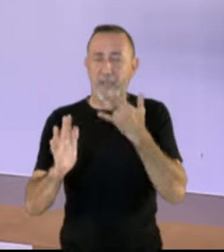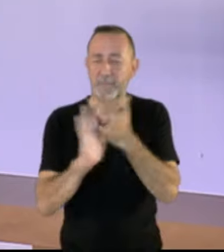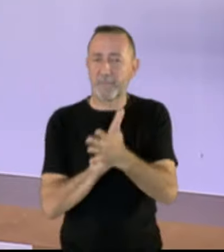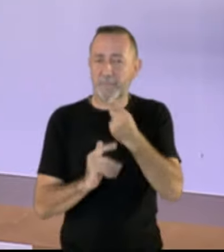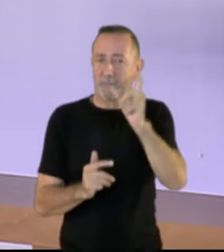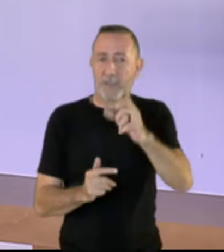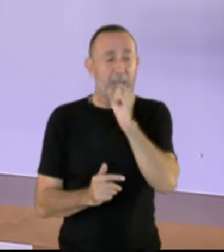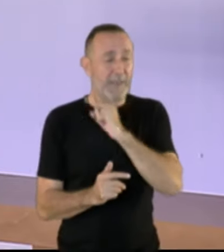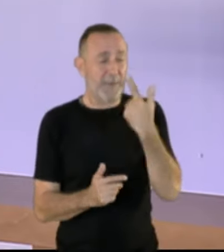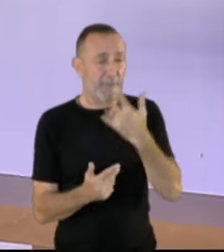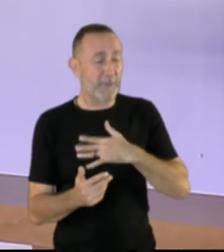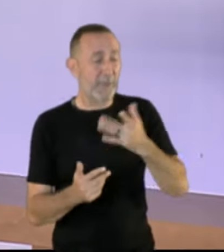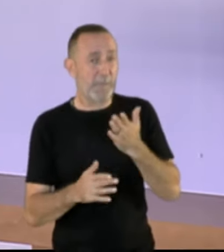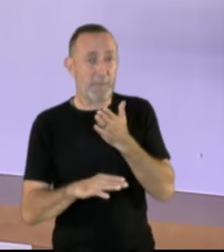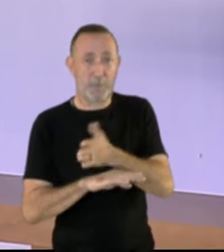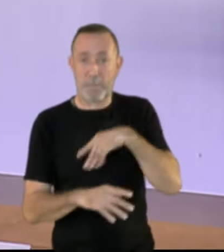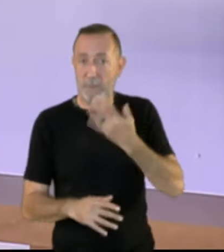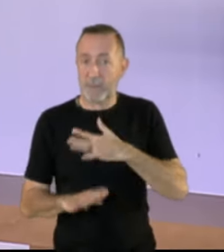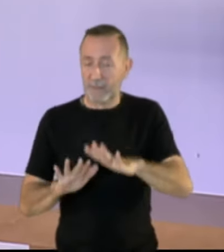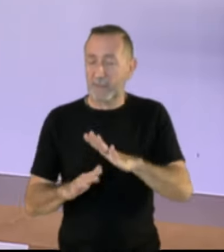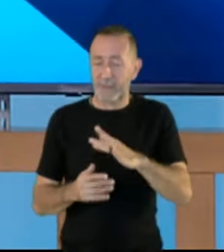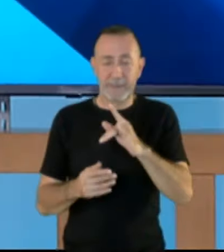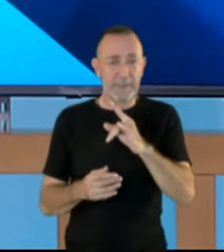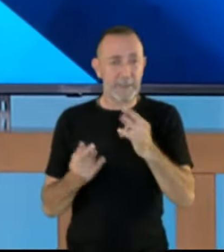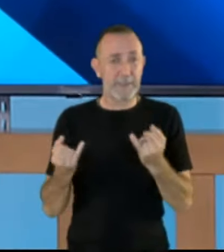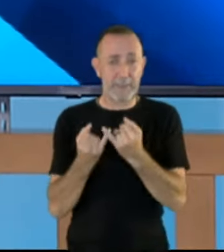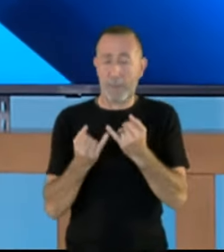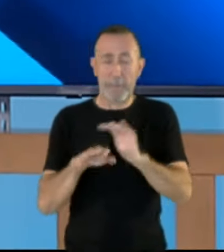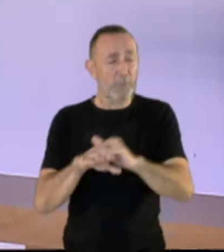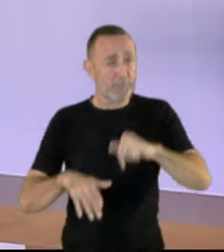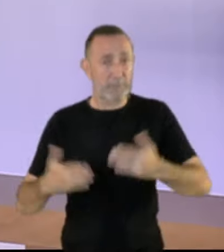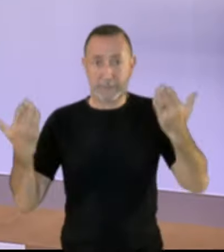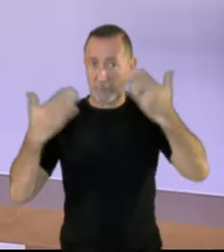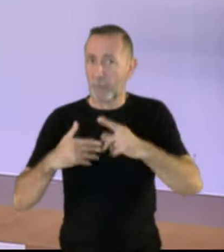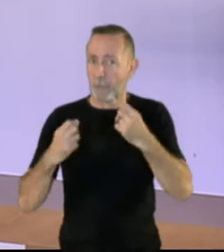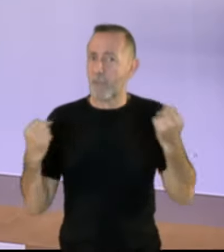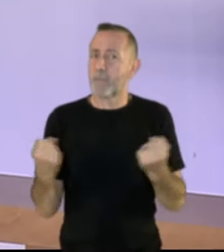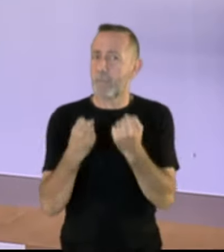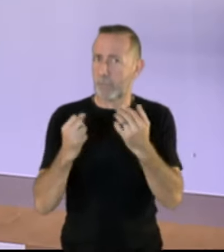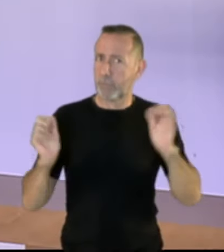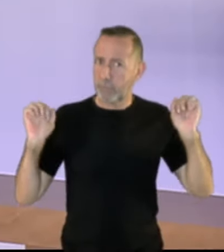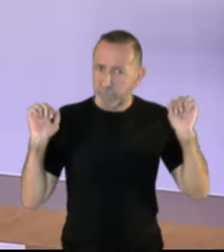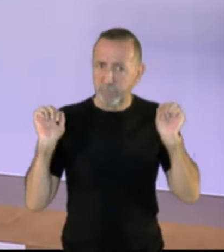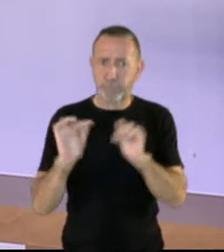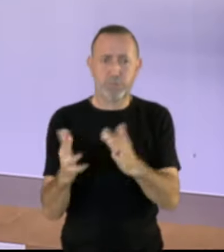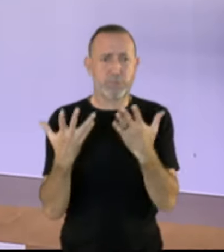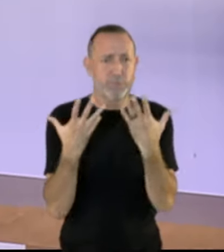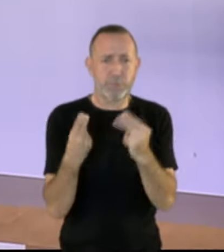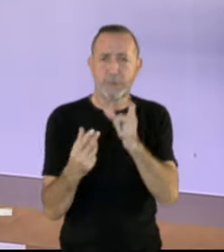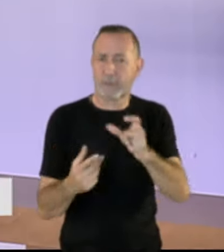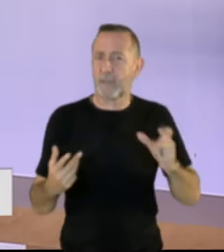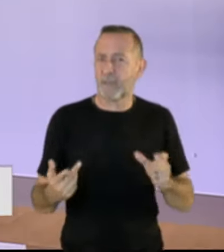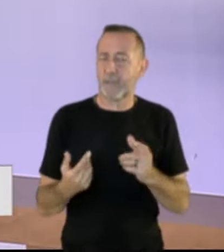Canarias estarás esta noche en ese gran evento donde se espera mucha gente Qué veremos de Lorna Bueno un show super